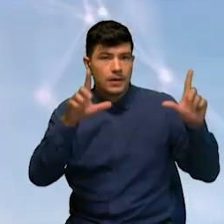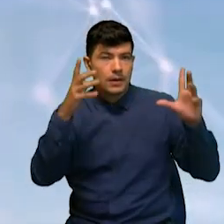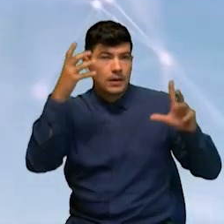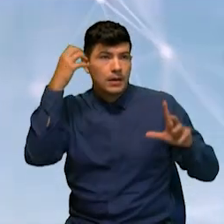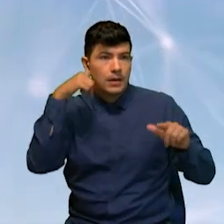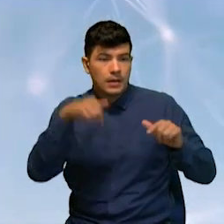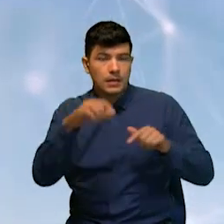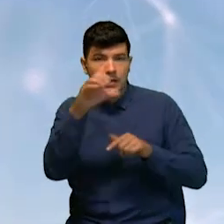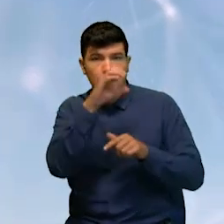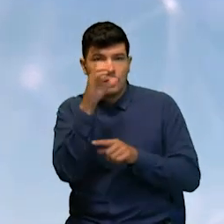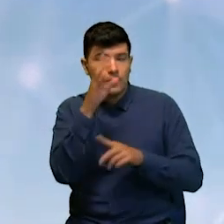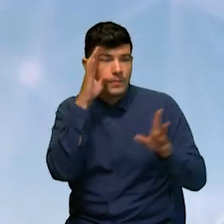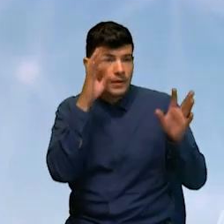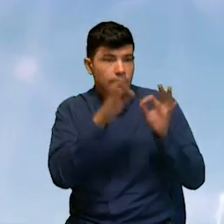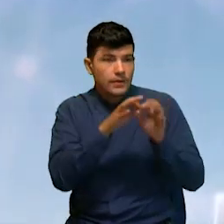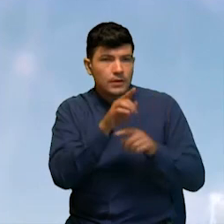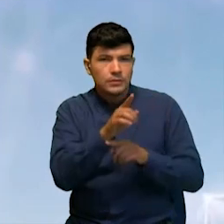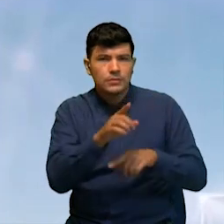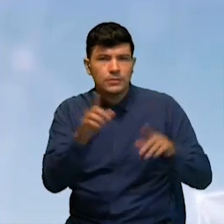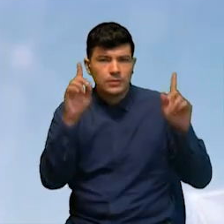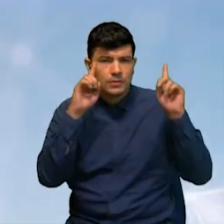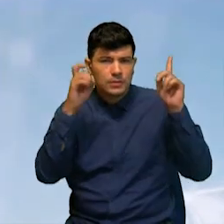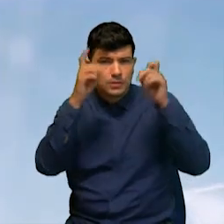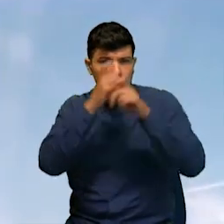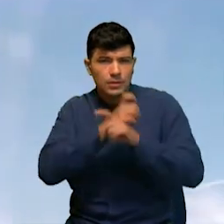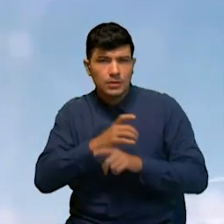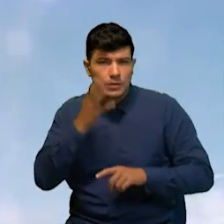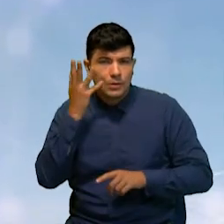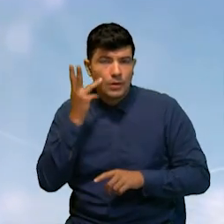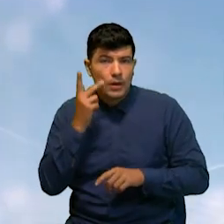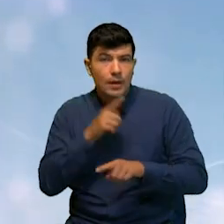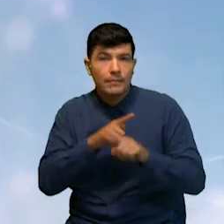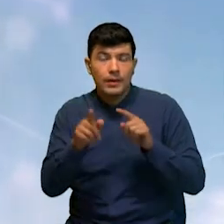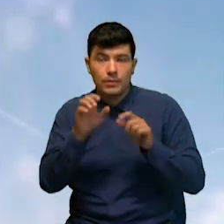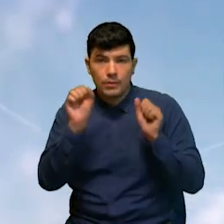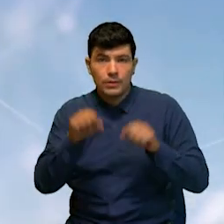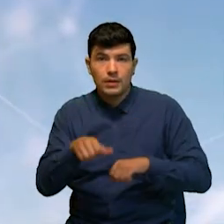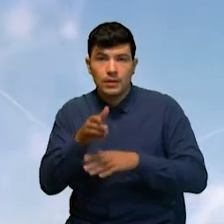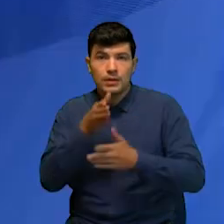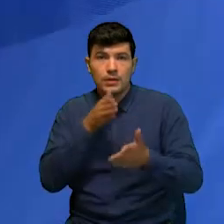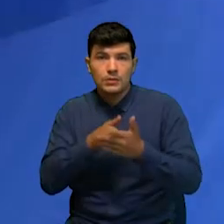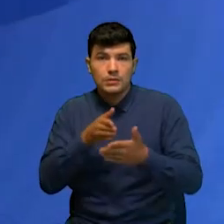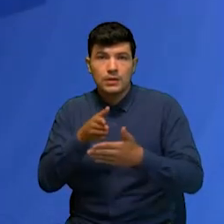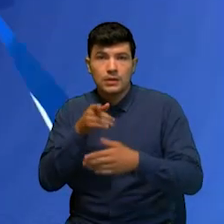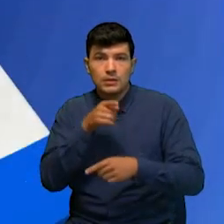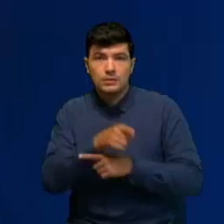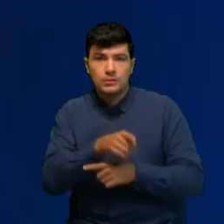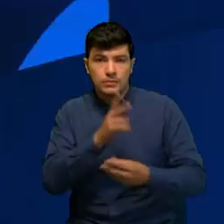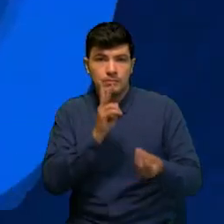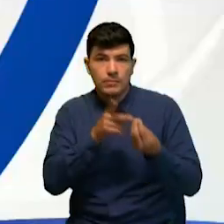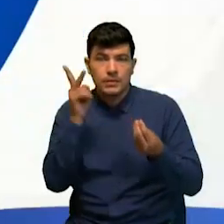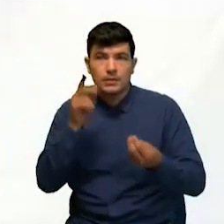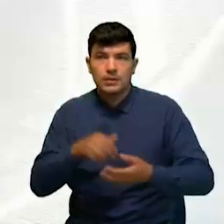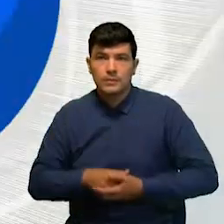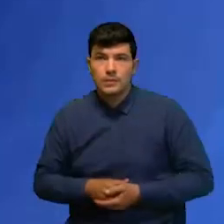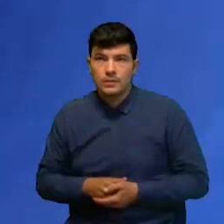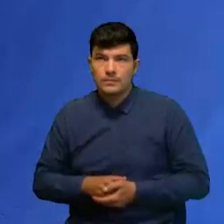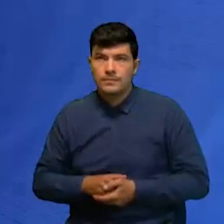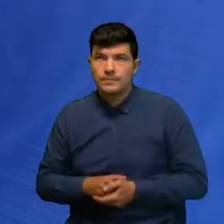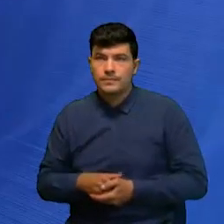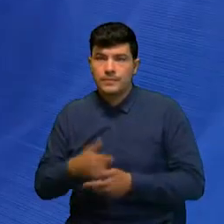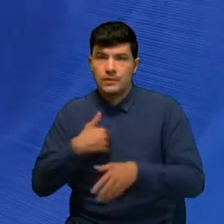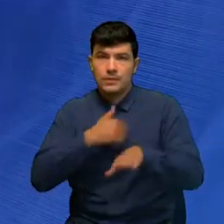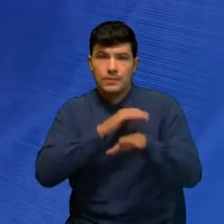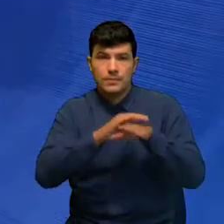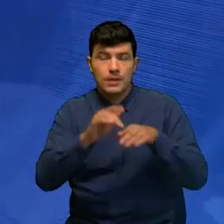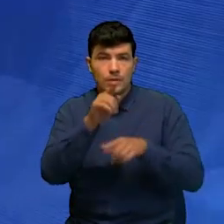de Colombia y dedicado a una breve reflexión espiritual diaria, para denunciar las amenazas de que es víctima. Los